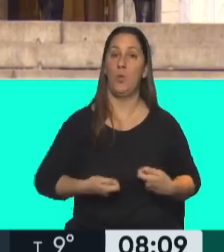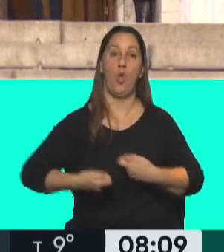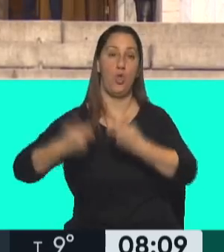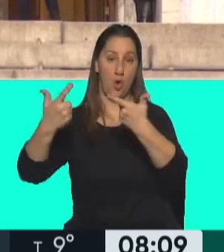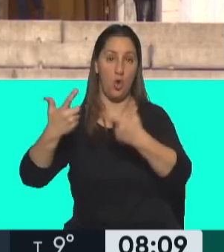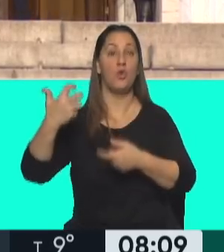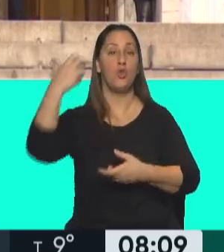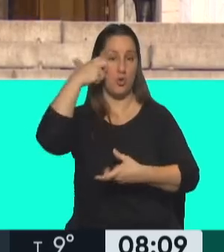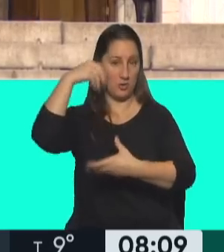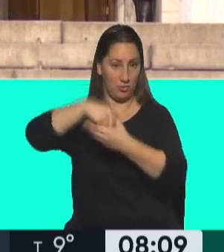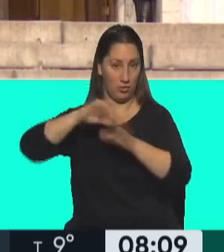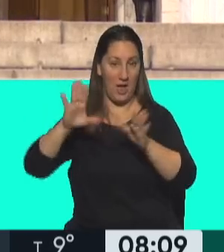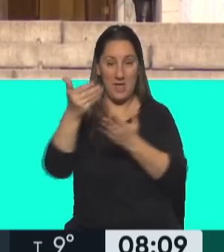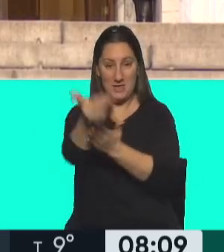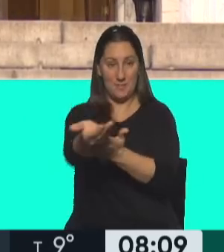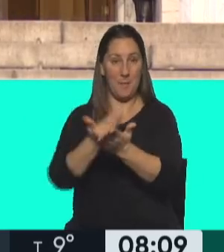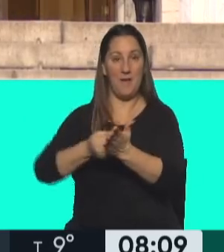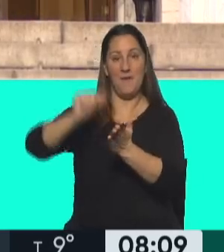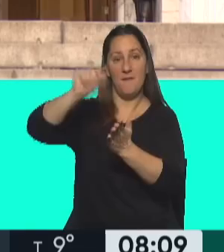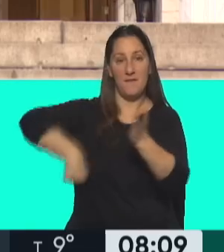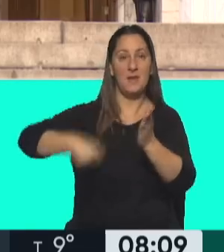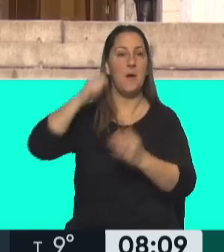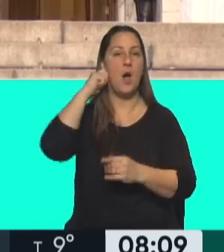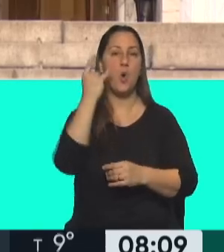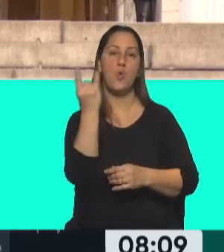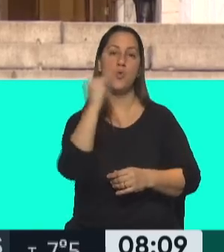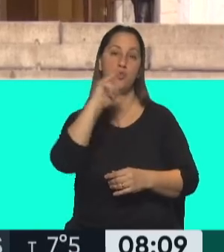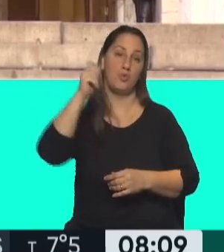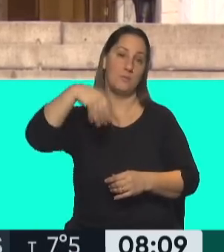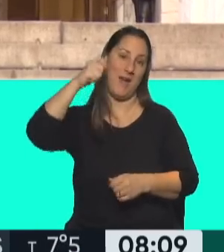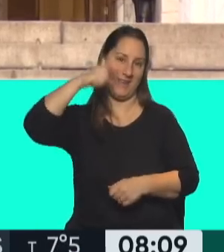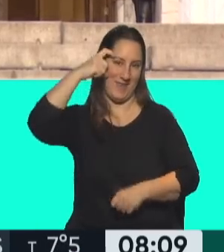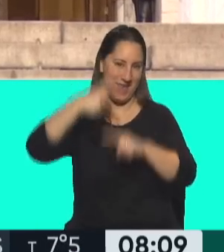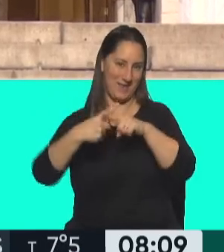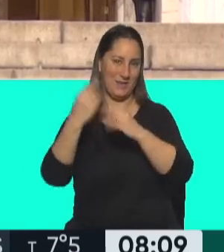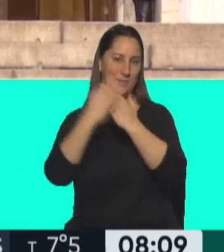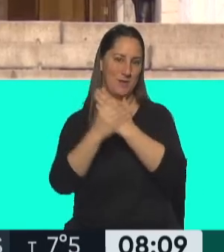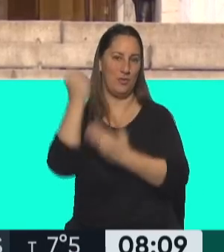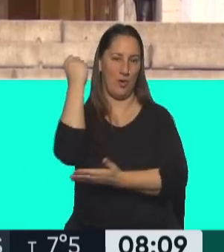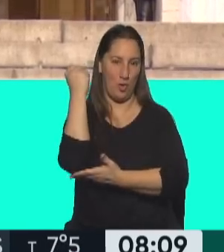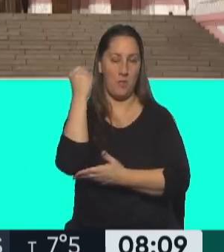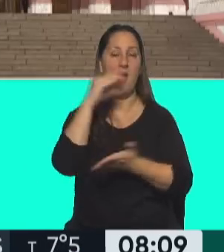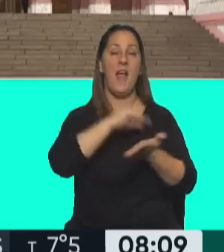Ese dossier lo firma Martín Guzmán, en su momento como ministro de Economía. Los